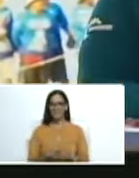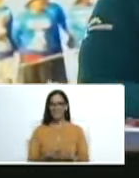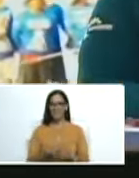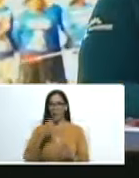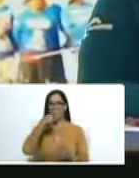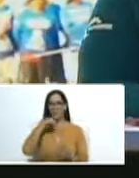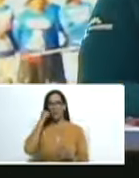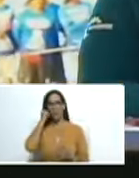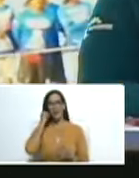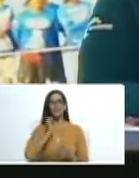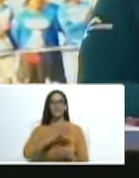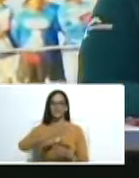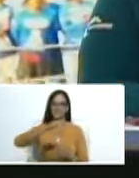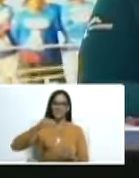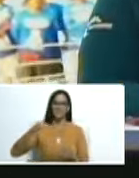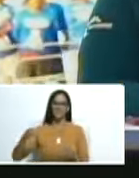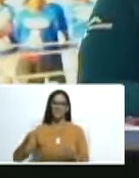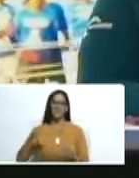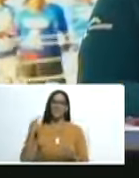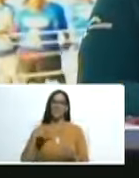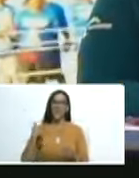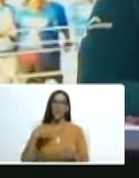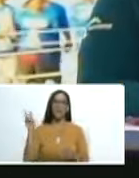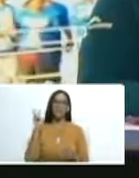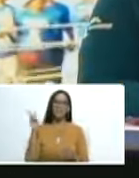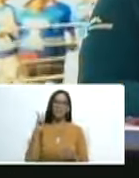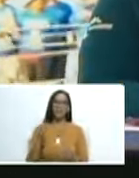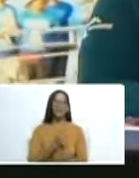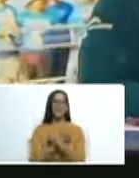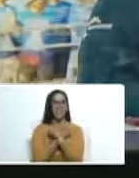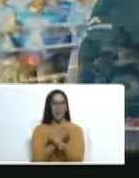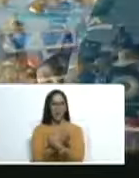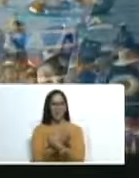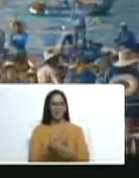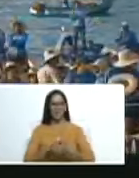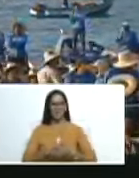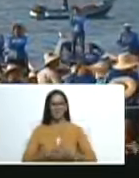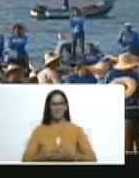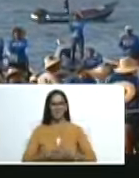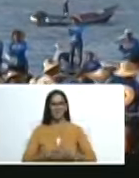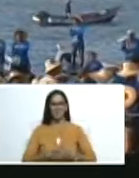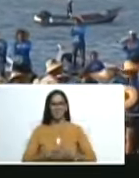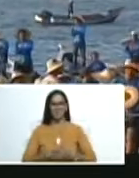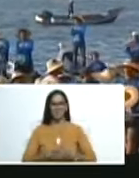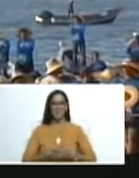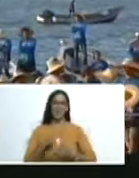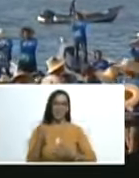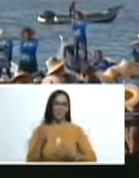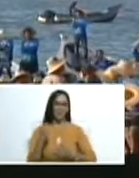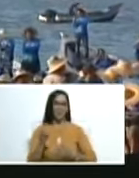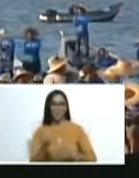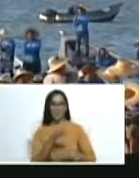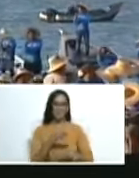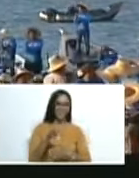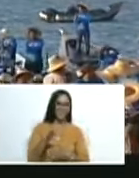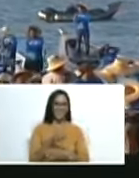Hombres y mujeres de la mar, tenemos a Venezuela que amar. Ah, lo que le falta es una musiquita